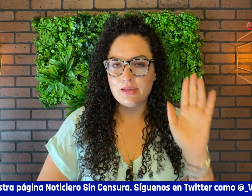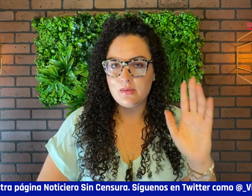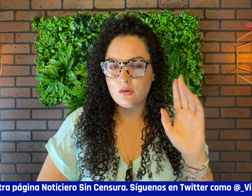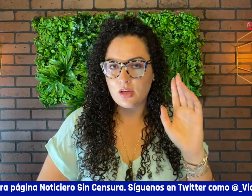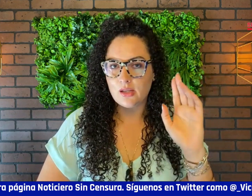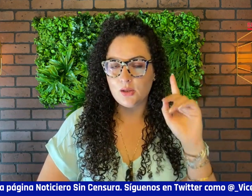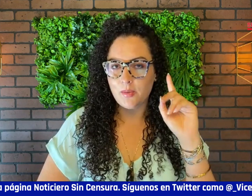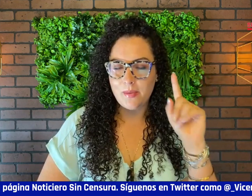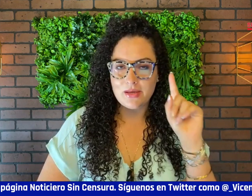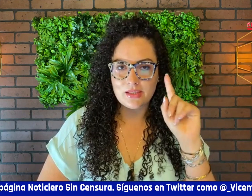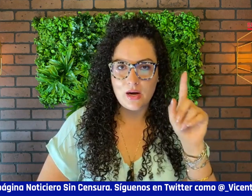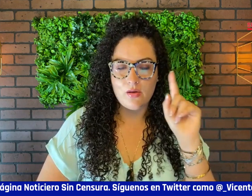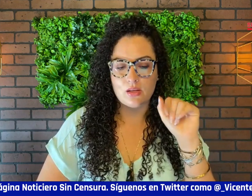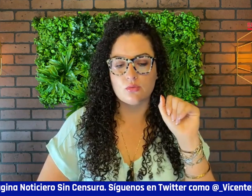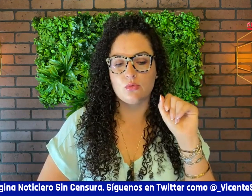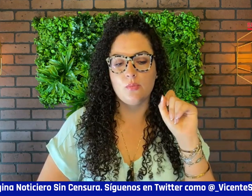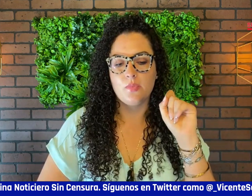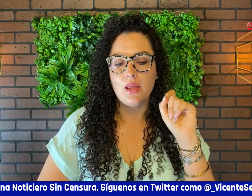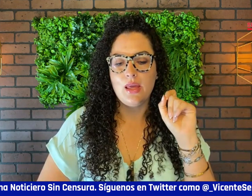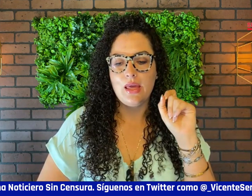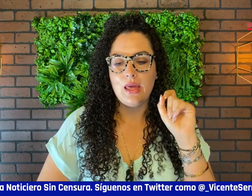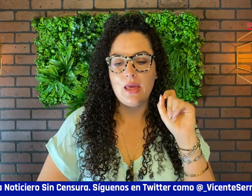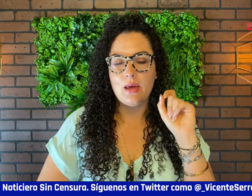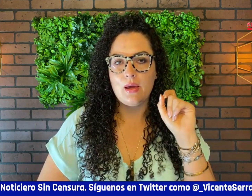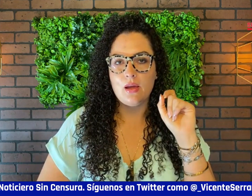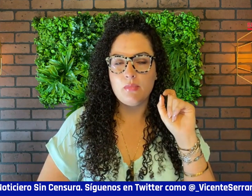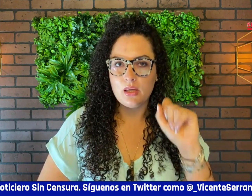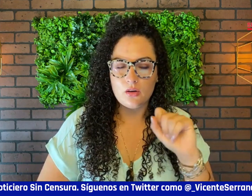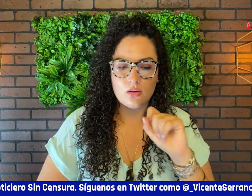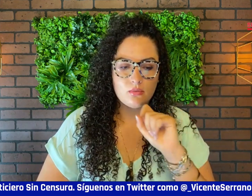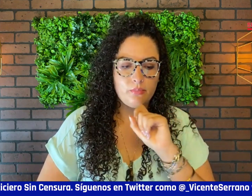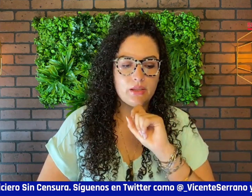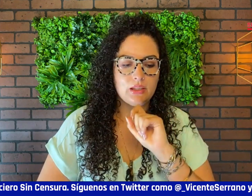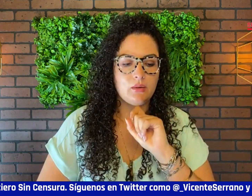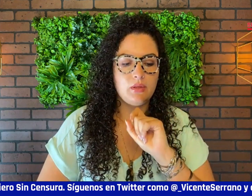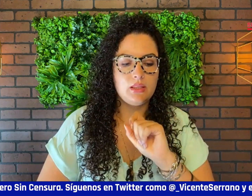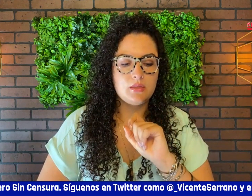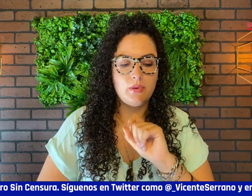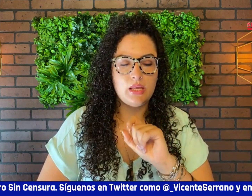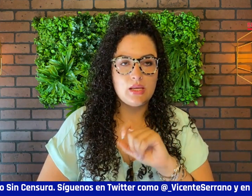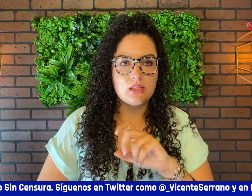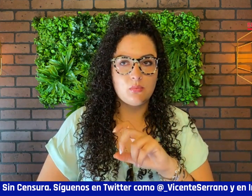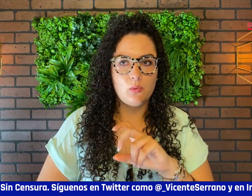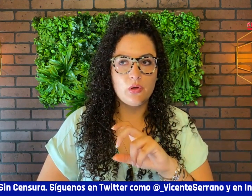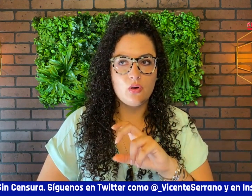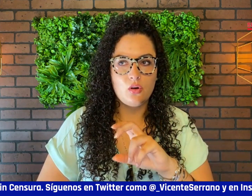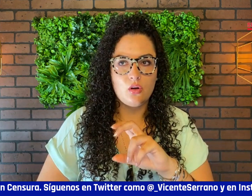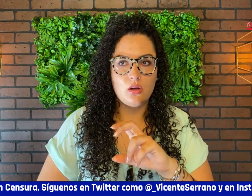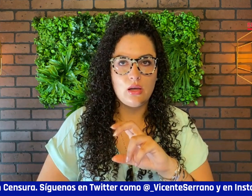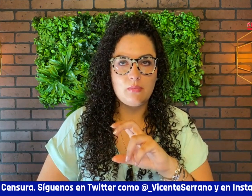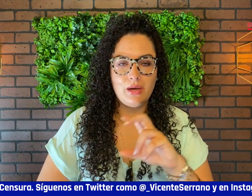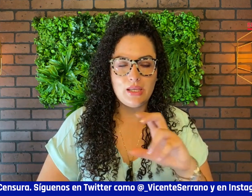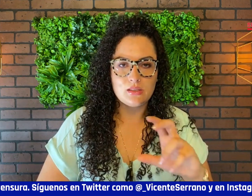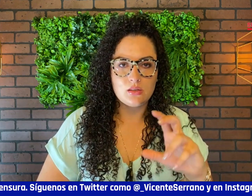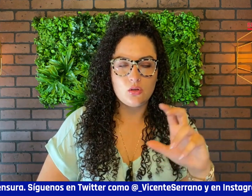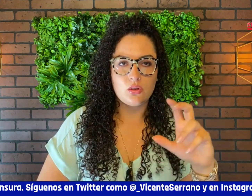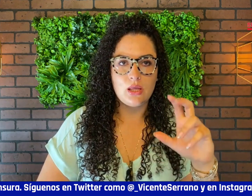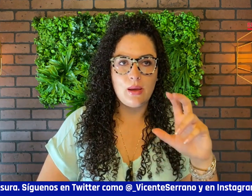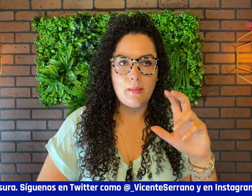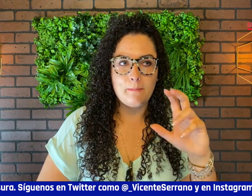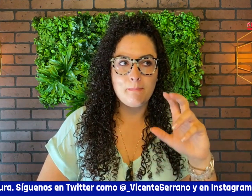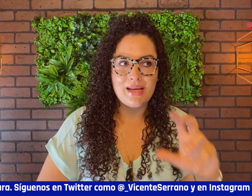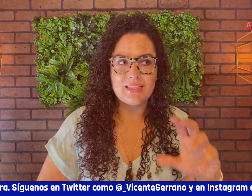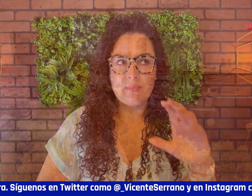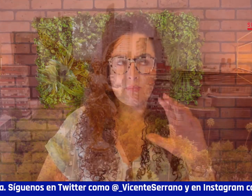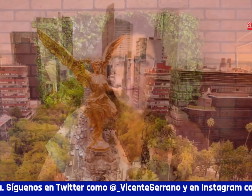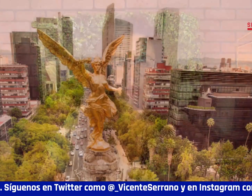Y a ver si nos queda todavía más claro el asunto. En México, prácticamente España se volvió el país